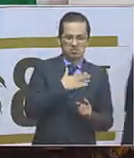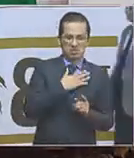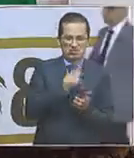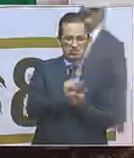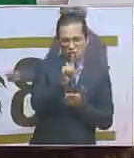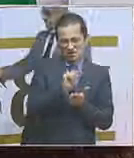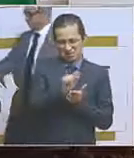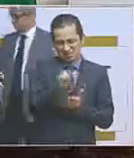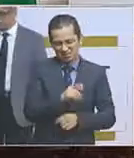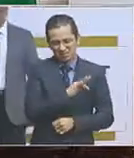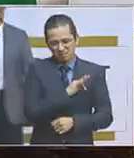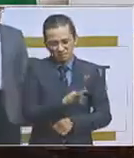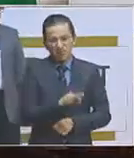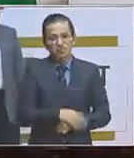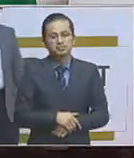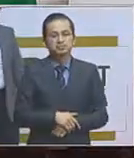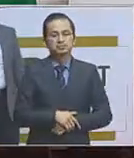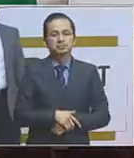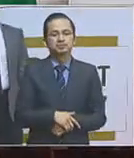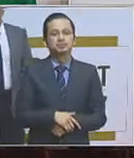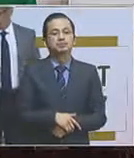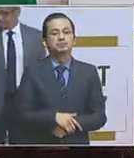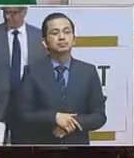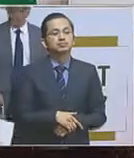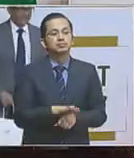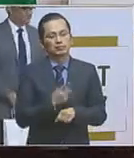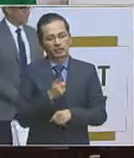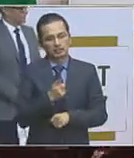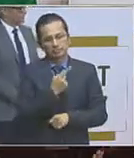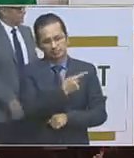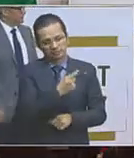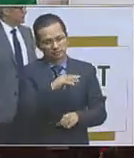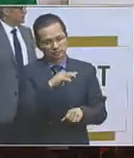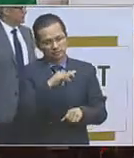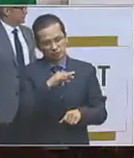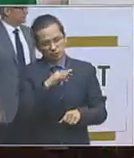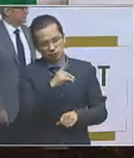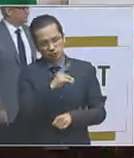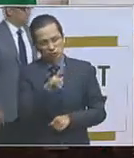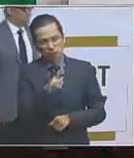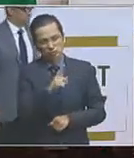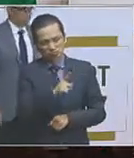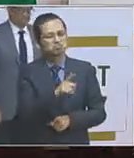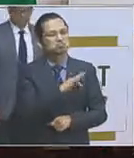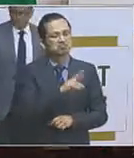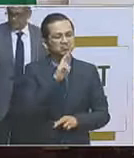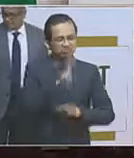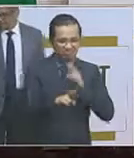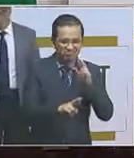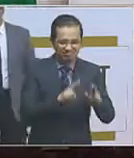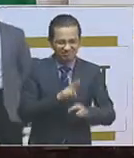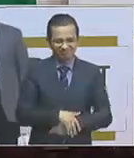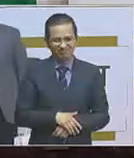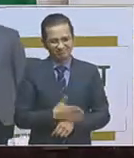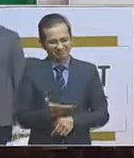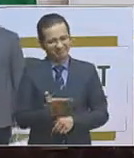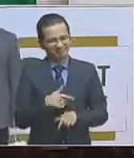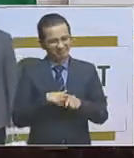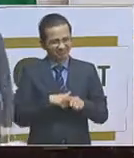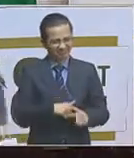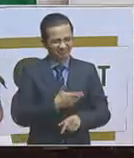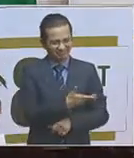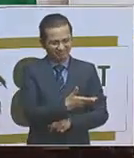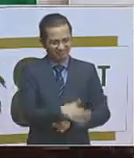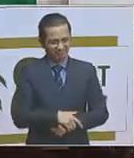y a su twitter por supuesto porque el doctor guerrero aguirre les contestará continuamos magistrados en